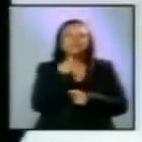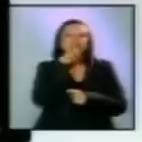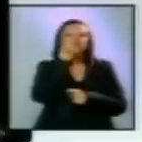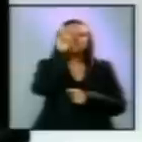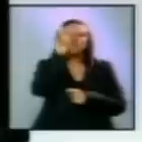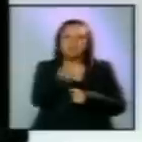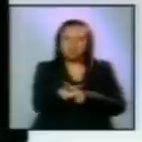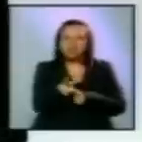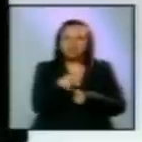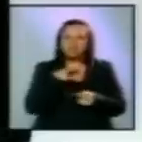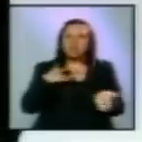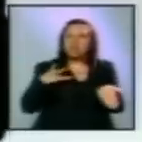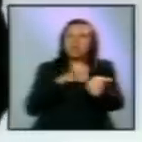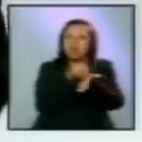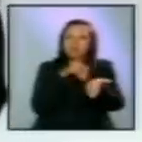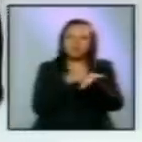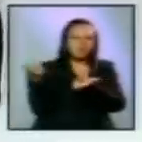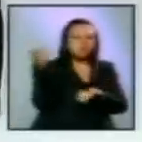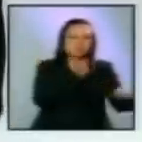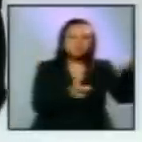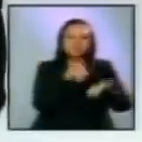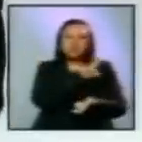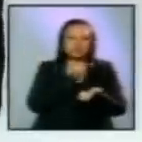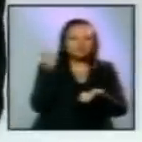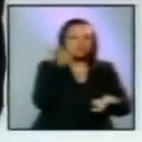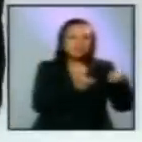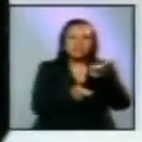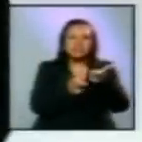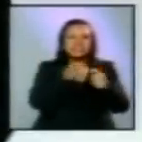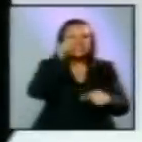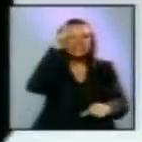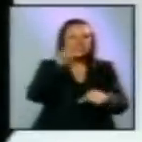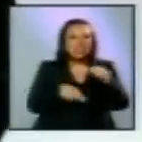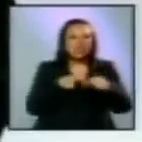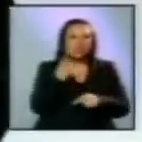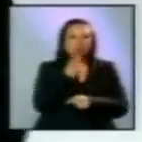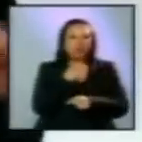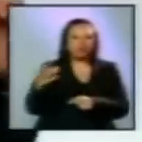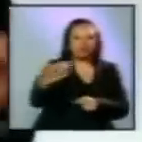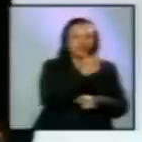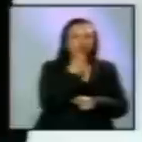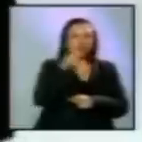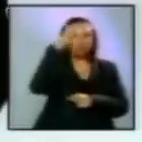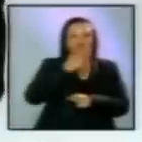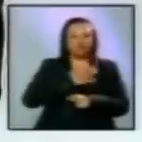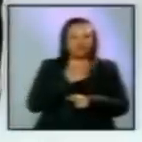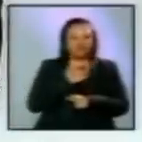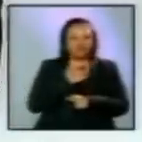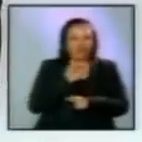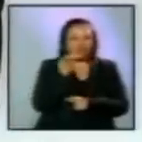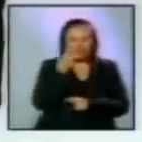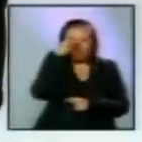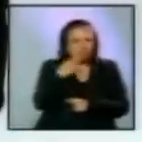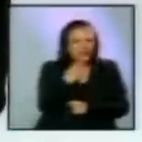favor de la inversión privada en Pemex y de acabar con el monopolio en el petróleo. A México no le sirve de nada tener